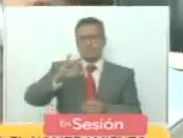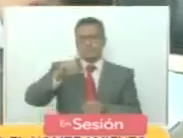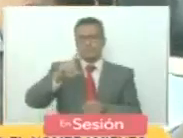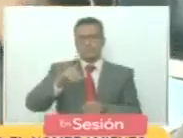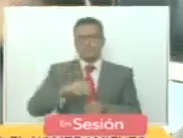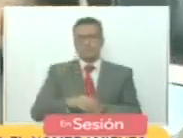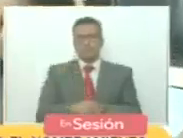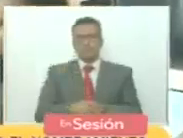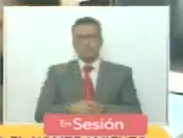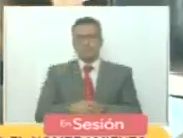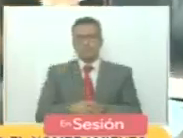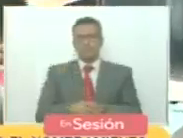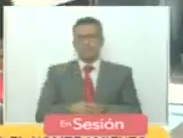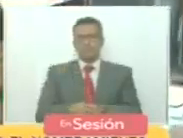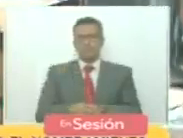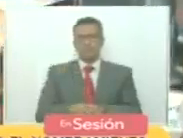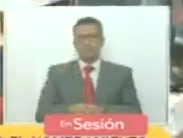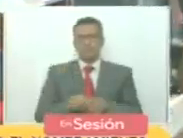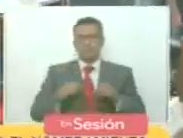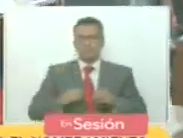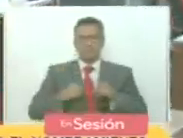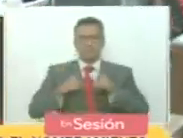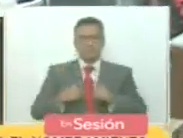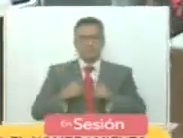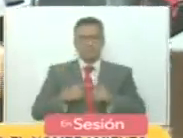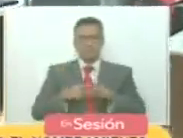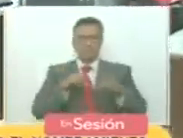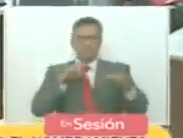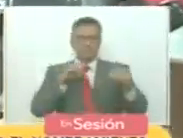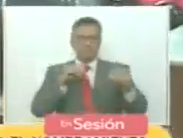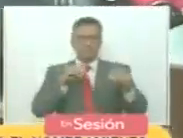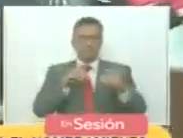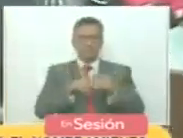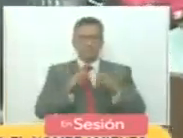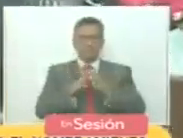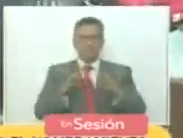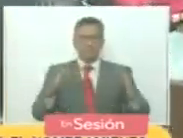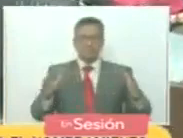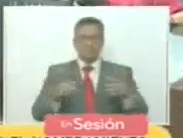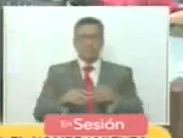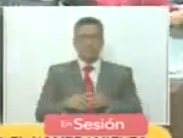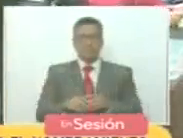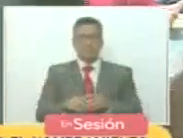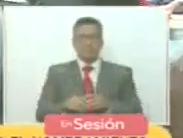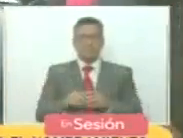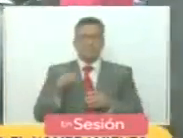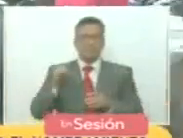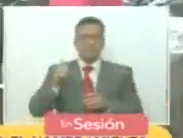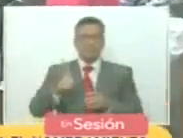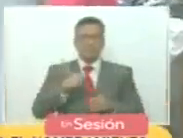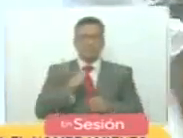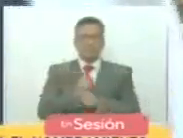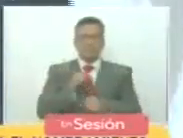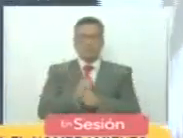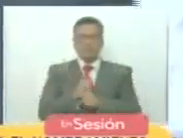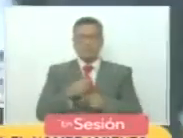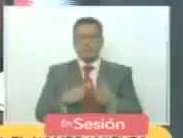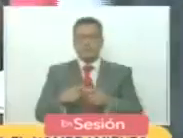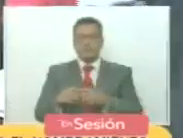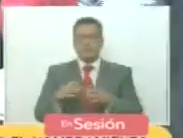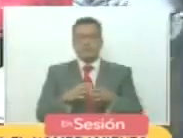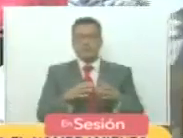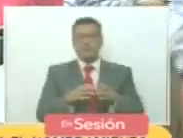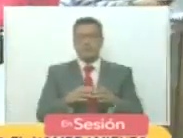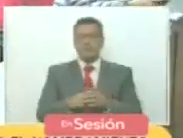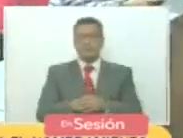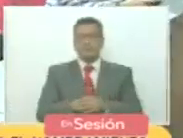quien tuvimos la oportunidad de conversar ampliamente sobre su trayectoria, sobre sus planes de